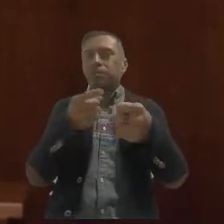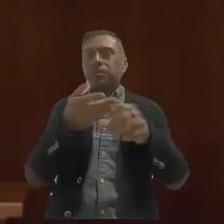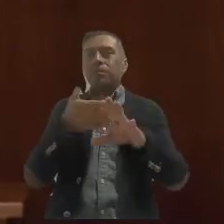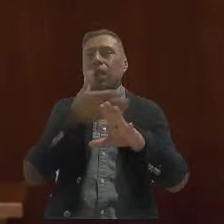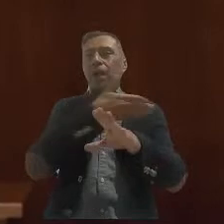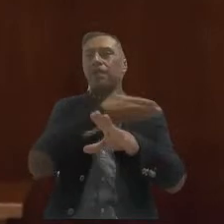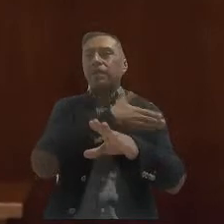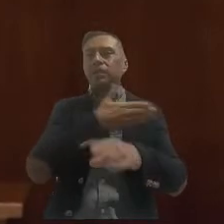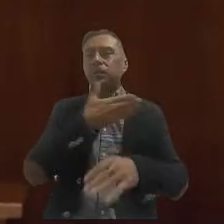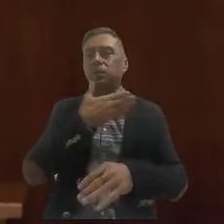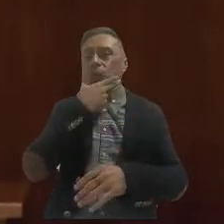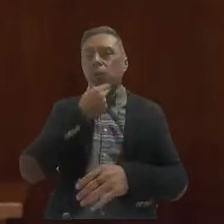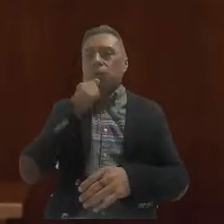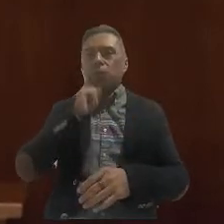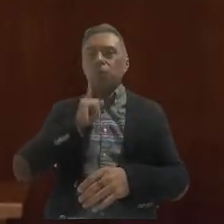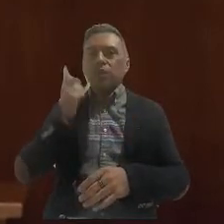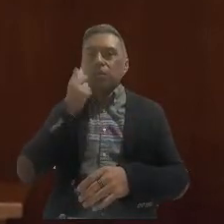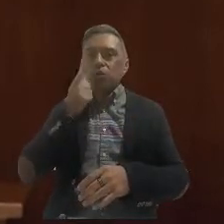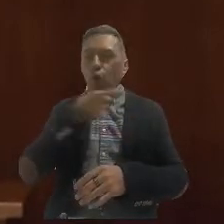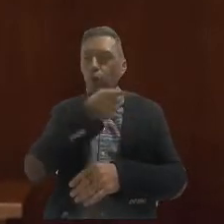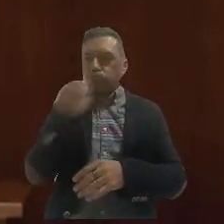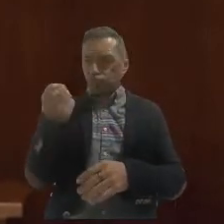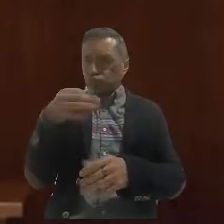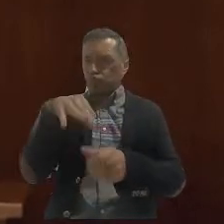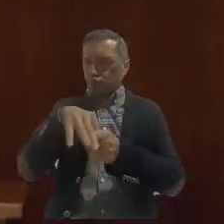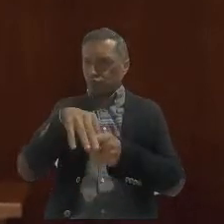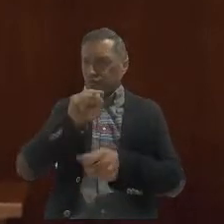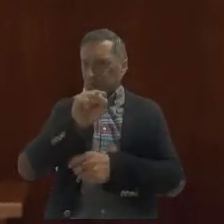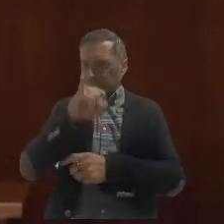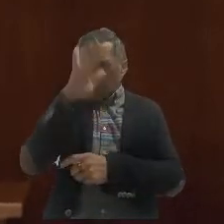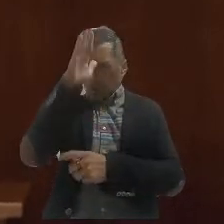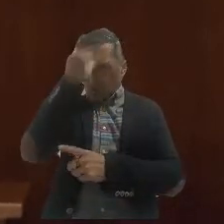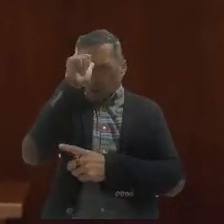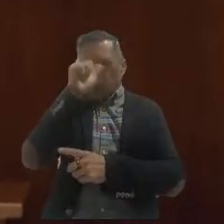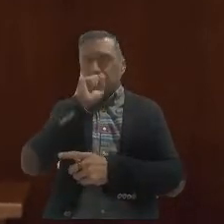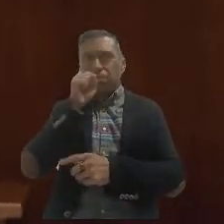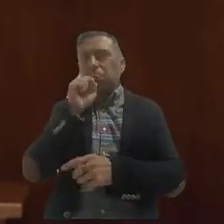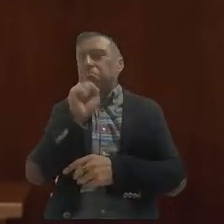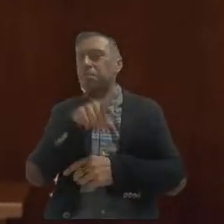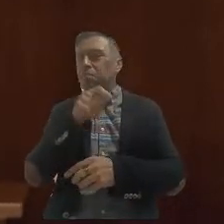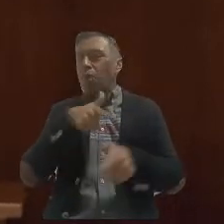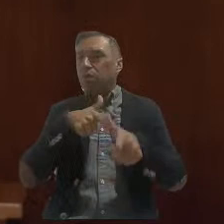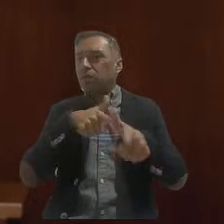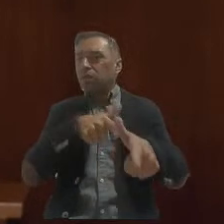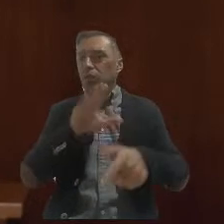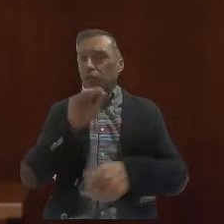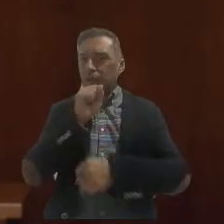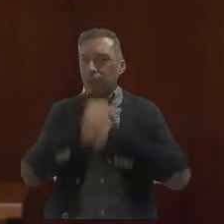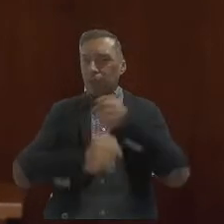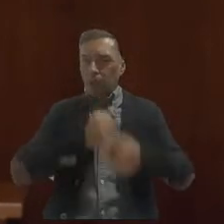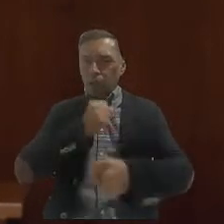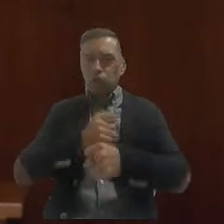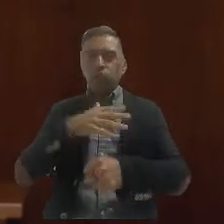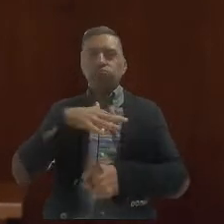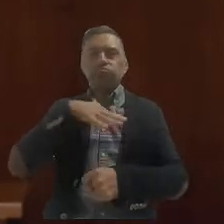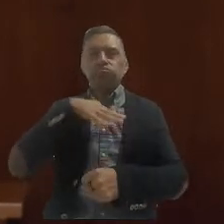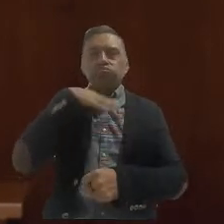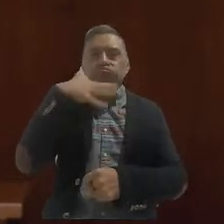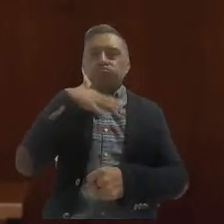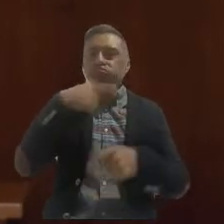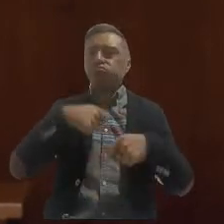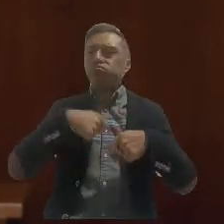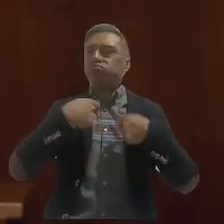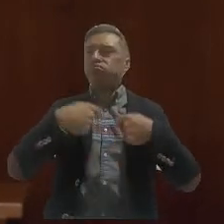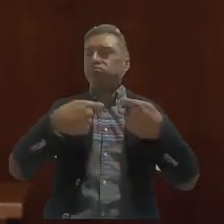votaron y ratificaron ese esquema de corrupción que prevalece durante 90 años. Decir y llamar a los mexiquenses a que